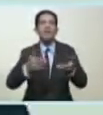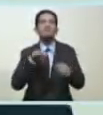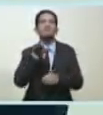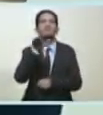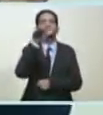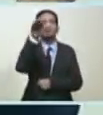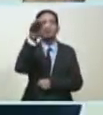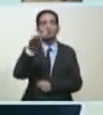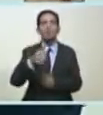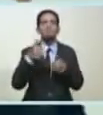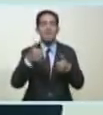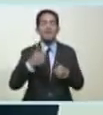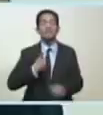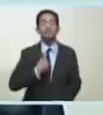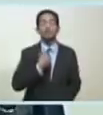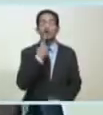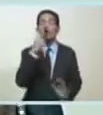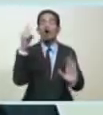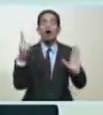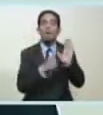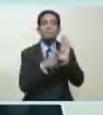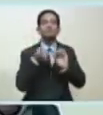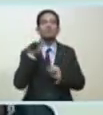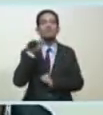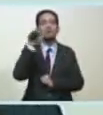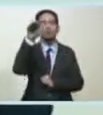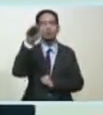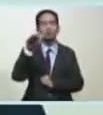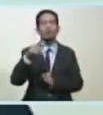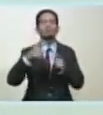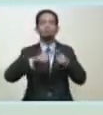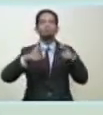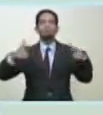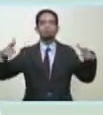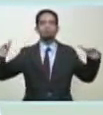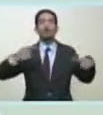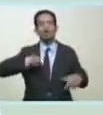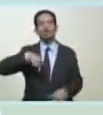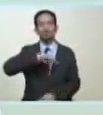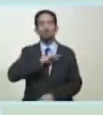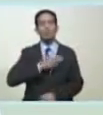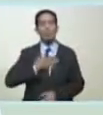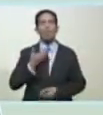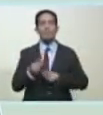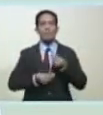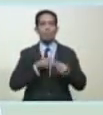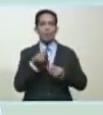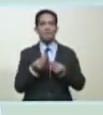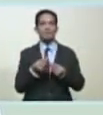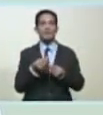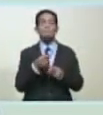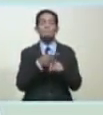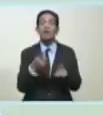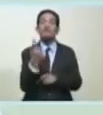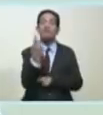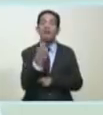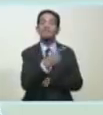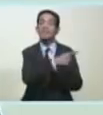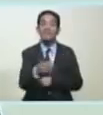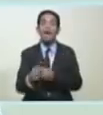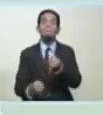futuro. Ese es mi compromiso con el futuro, la prosperidad, y lo vamos a lograr con el concurso de todos.